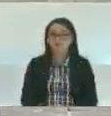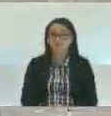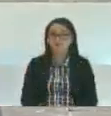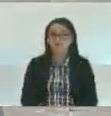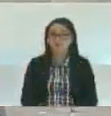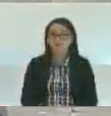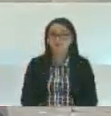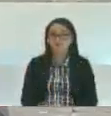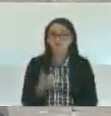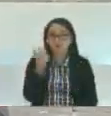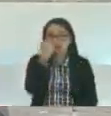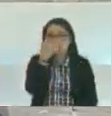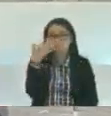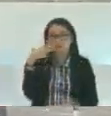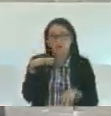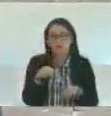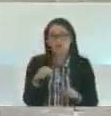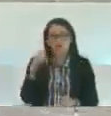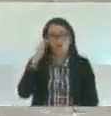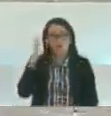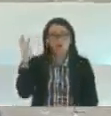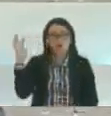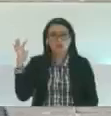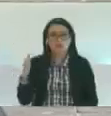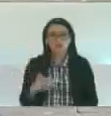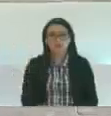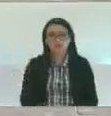El imperialismo se volvió loco.